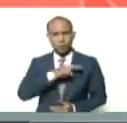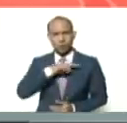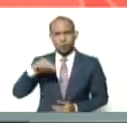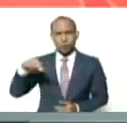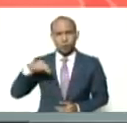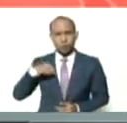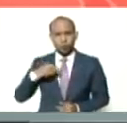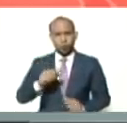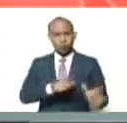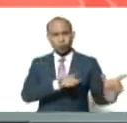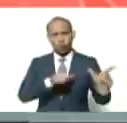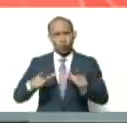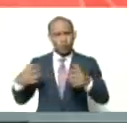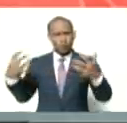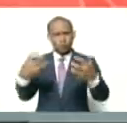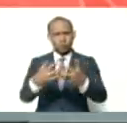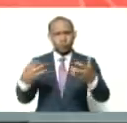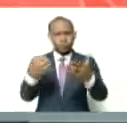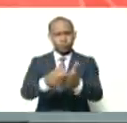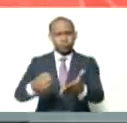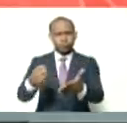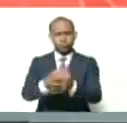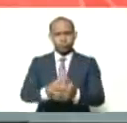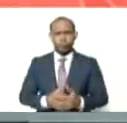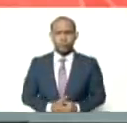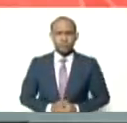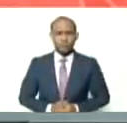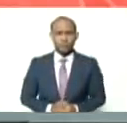al combate en ofensiva.